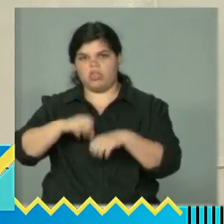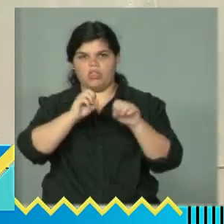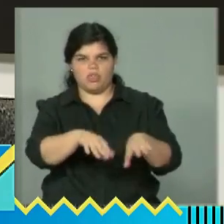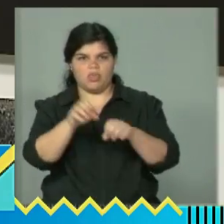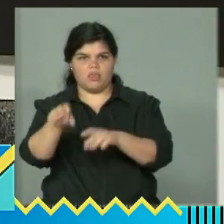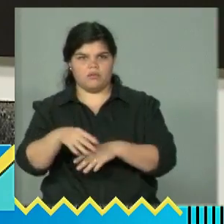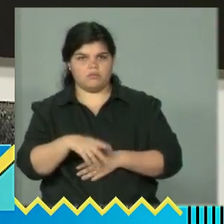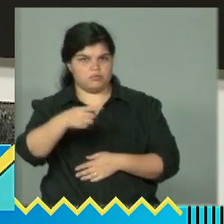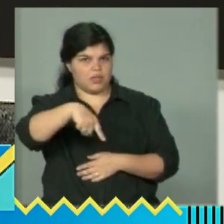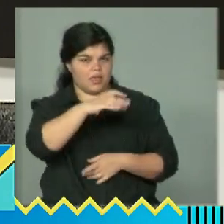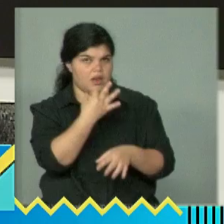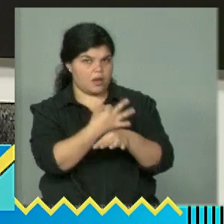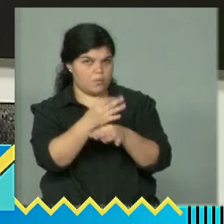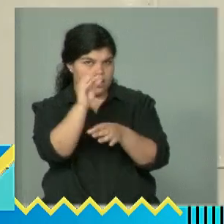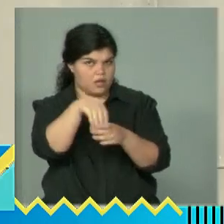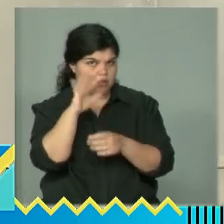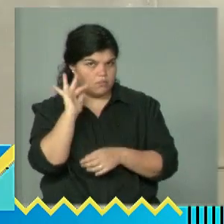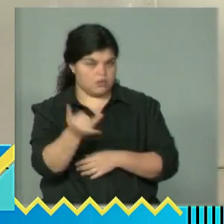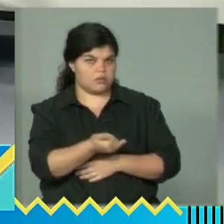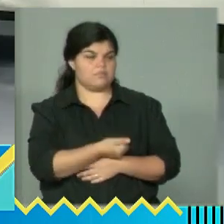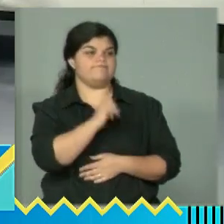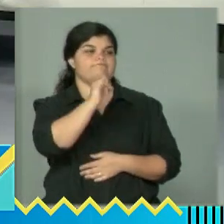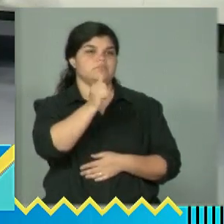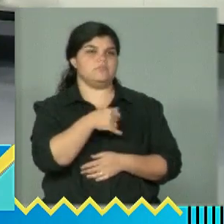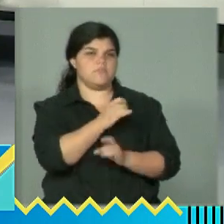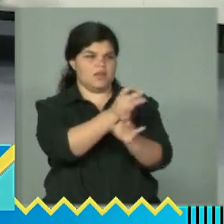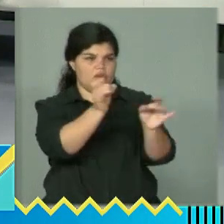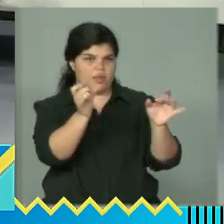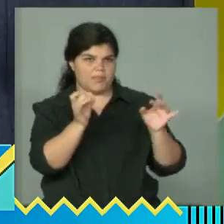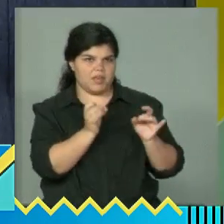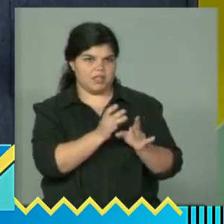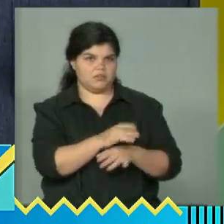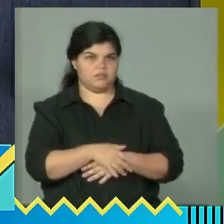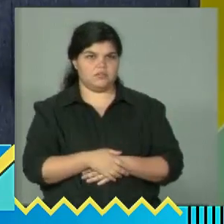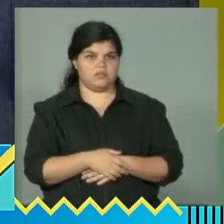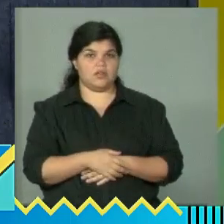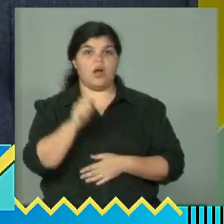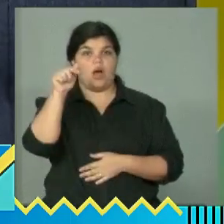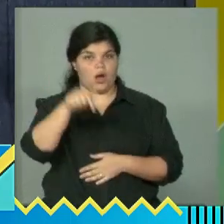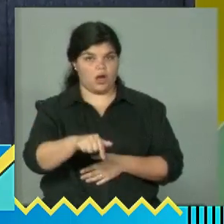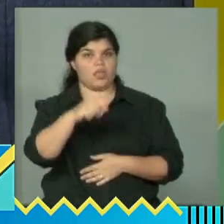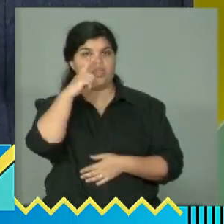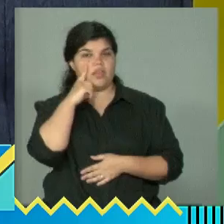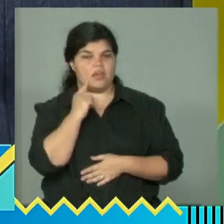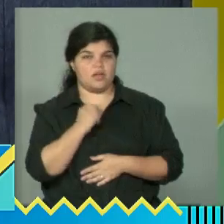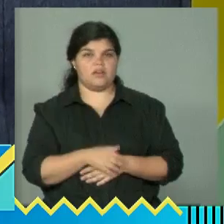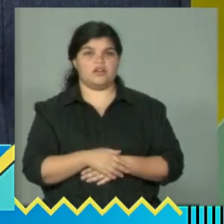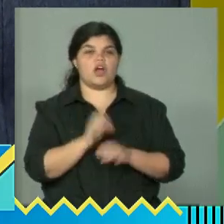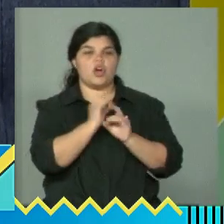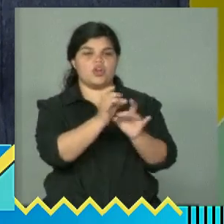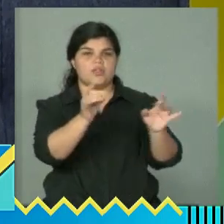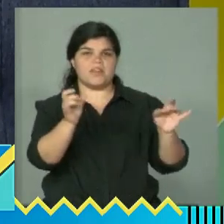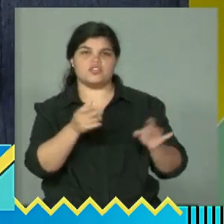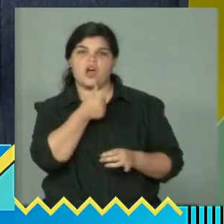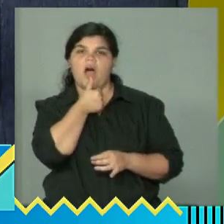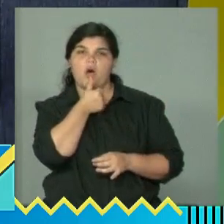Eso ustedes lo ven en la escuela. Claro, o sea, vemos la contaminación y justo hoy estábamos viendo la contaminación del